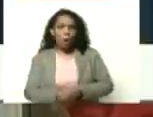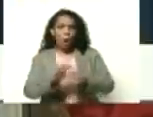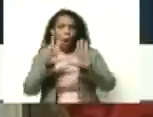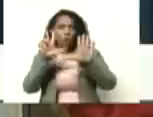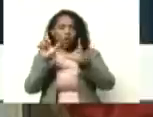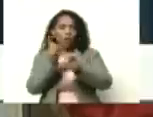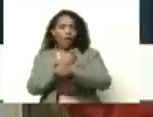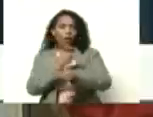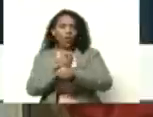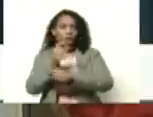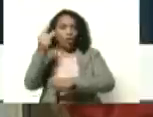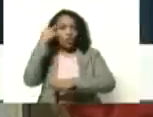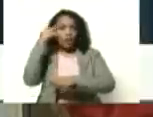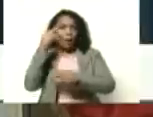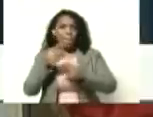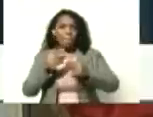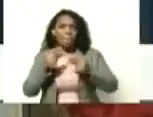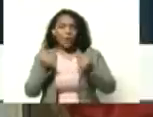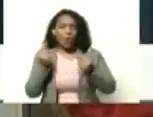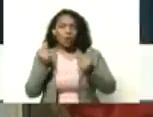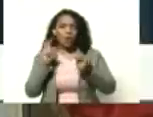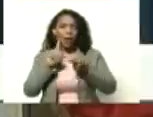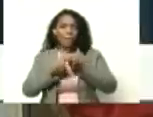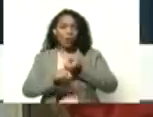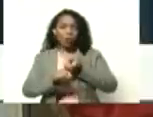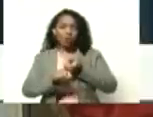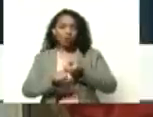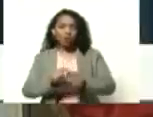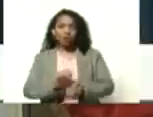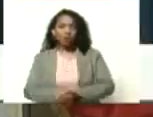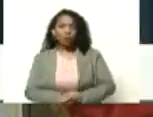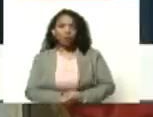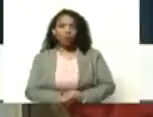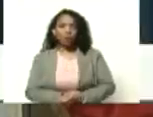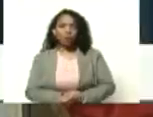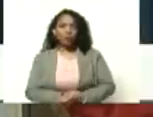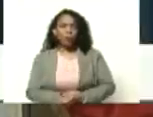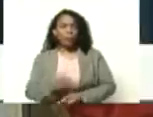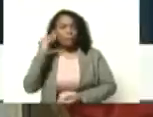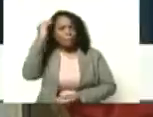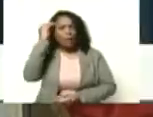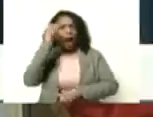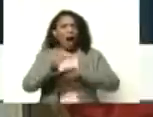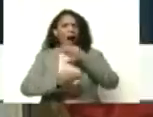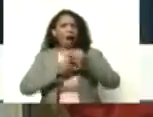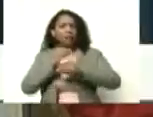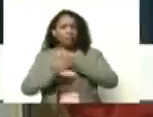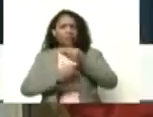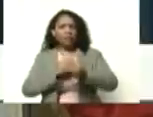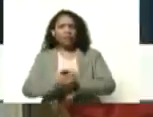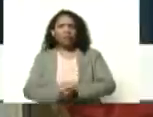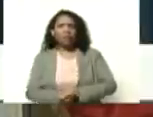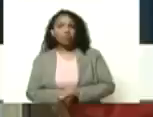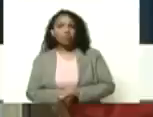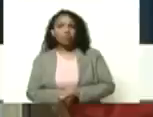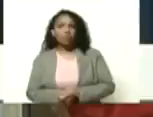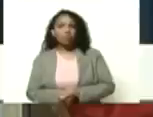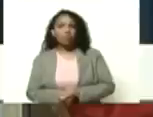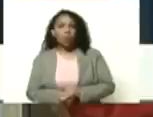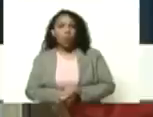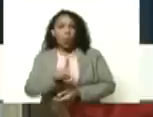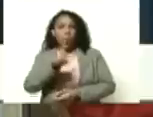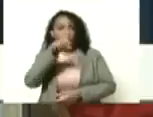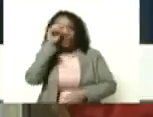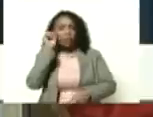día de la desaparición de carlos land se le ocurrió hacer una operación